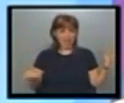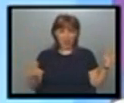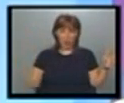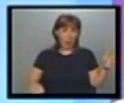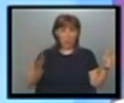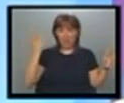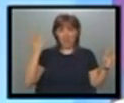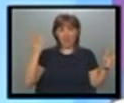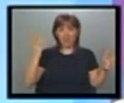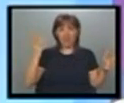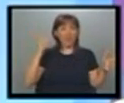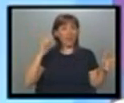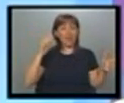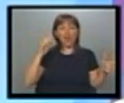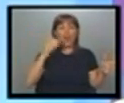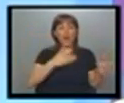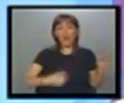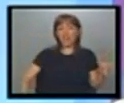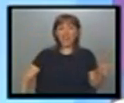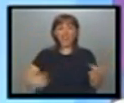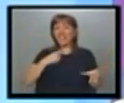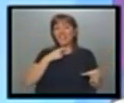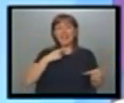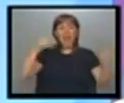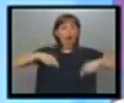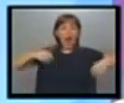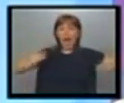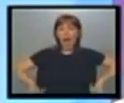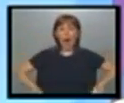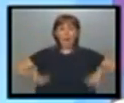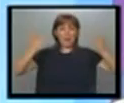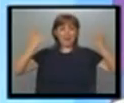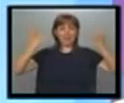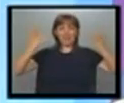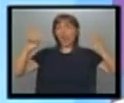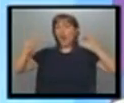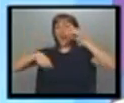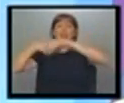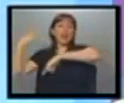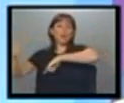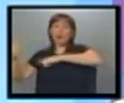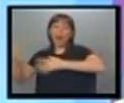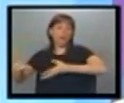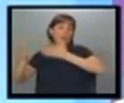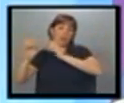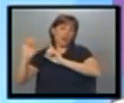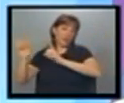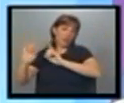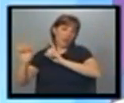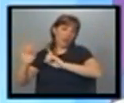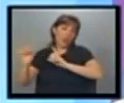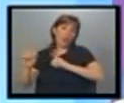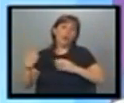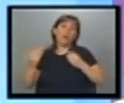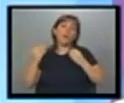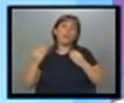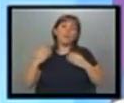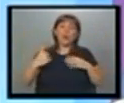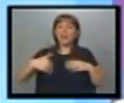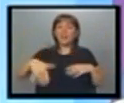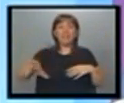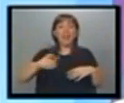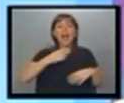estrategia del gobierno es hacer todos los aumentos ahora para después no tener que aumentar tanto, en vistas de las elecciones de las PASO, que son